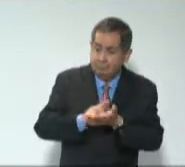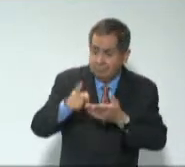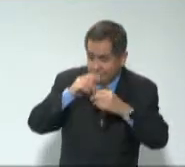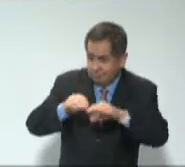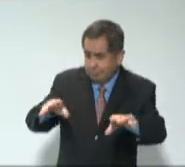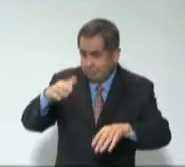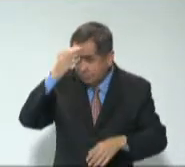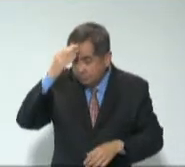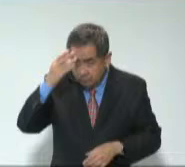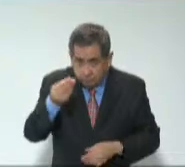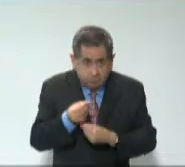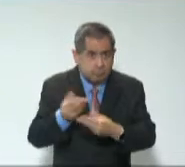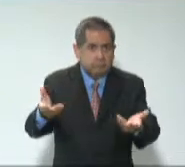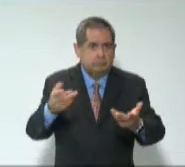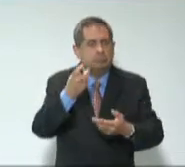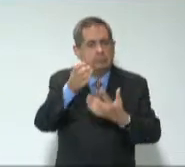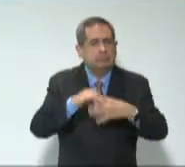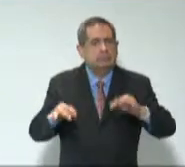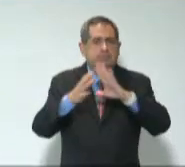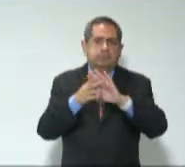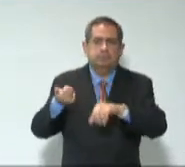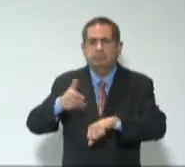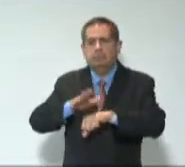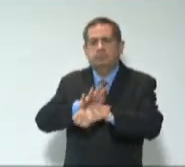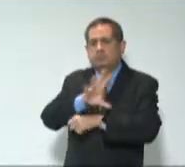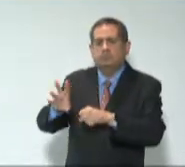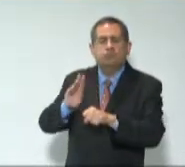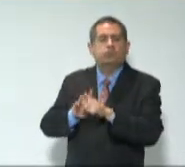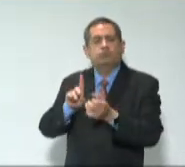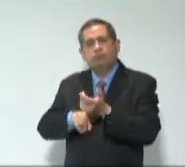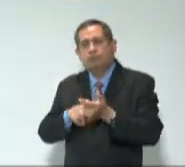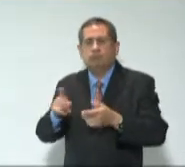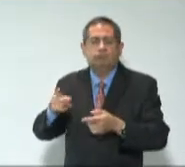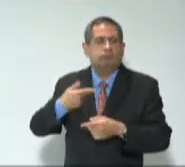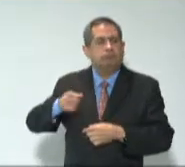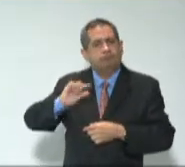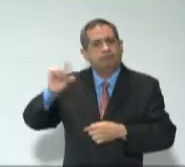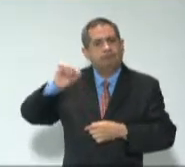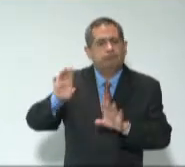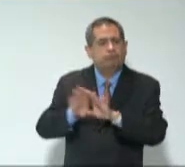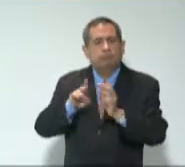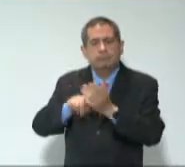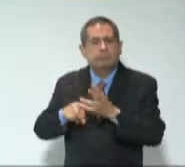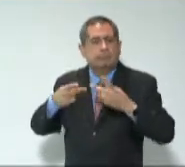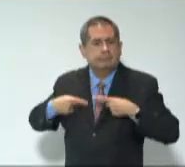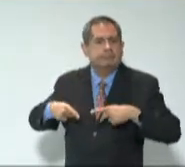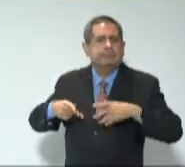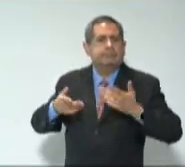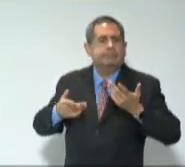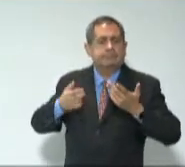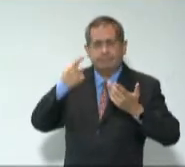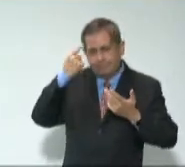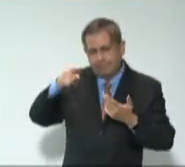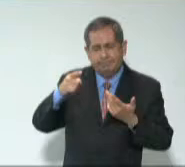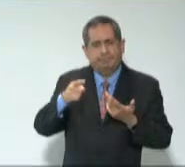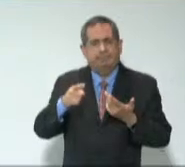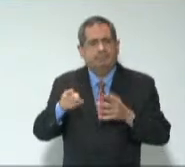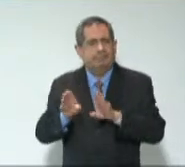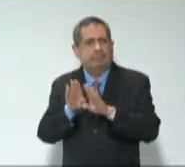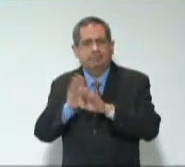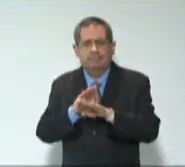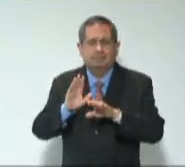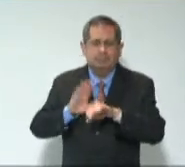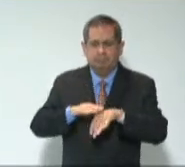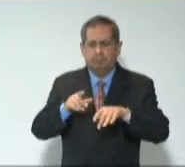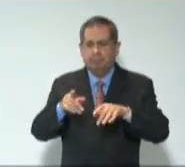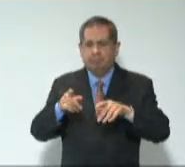rendición de cuentas de la administración y y de los funcionarios ante la la ciudadanía y que redunda en un aumento del control